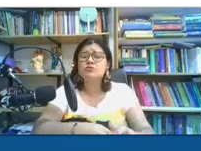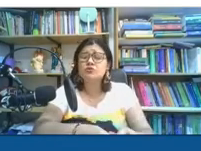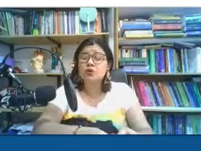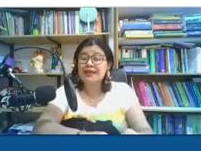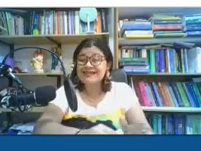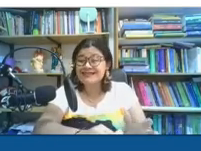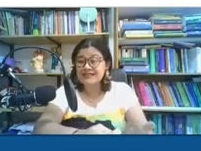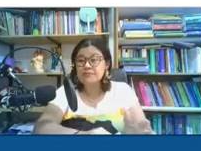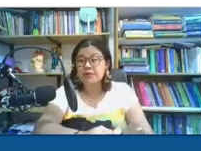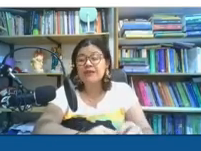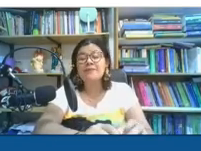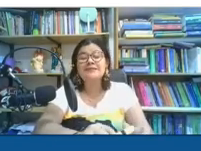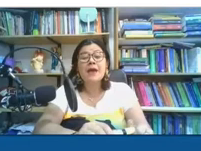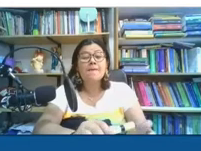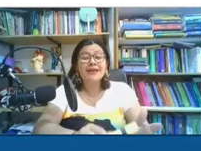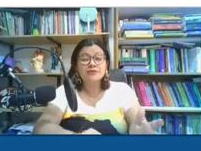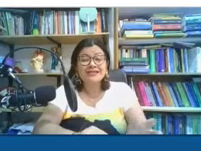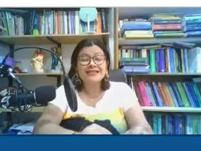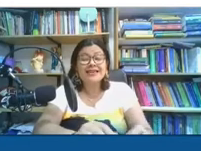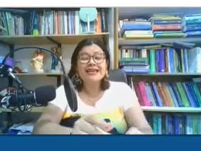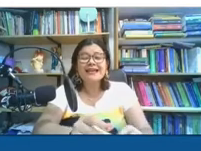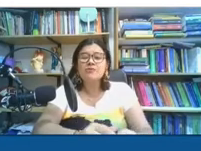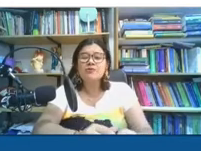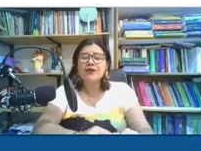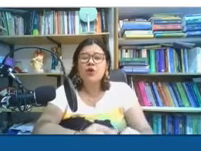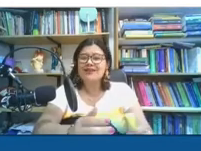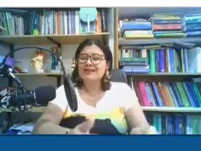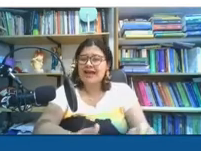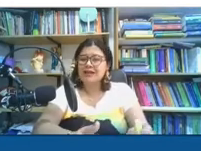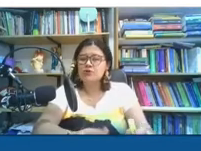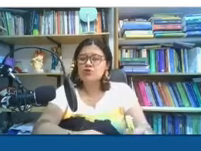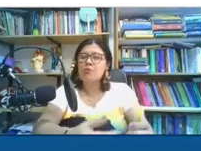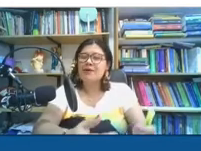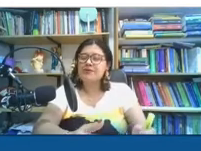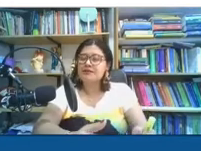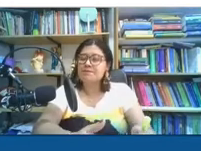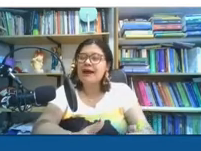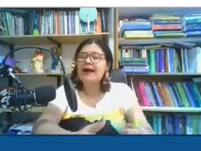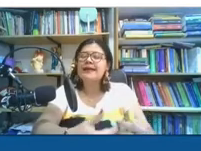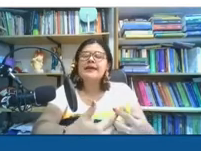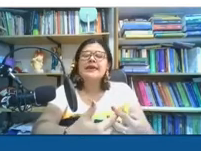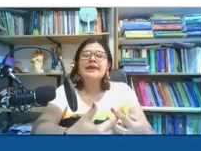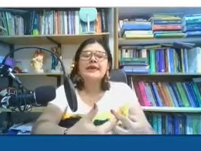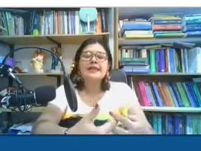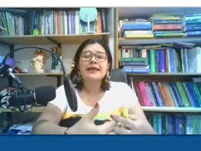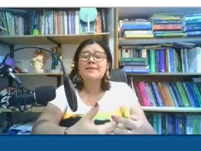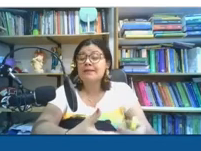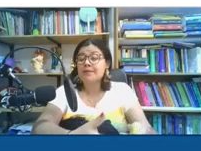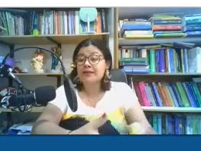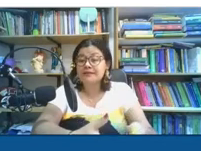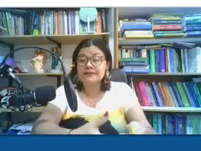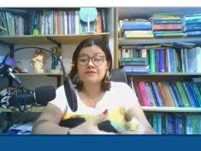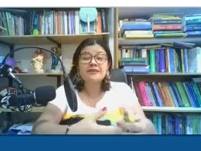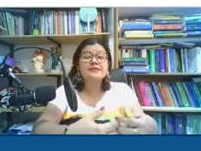como en discusión de este tipo de temas pero si queremos orientarlos como participar de qué